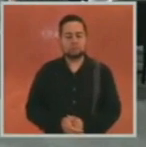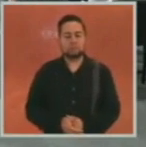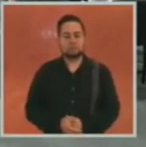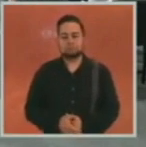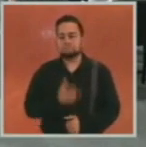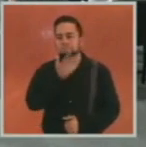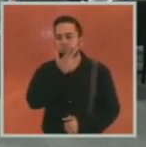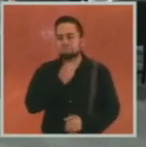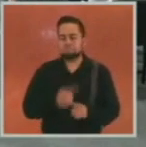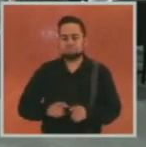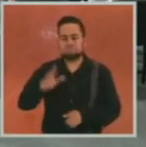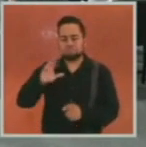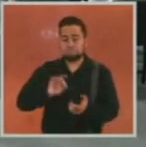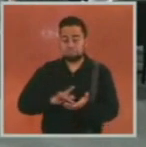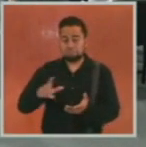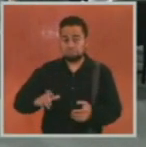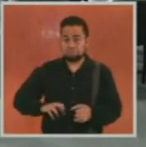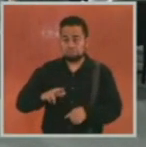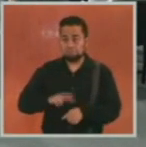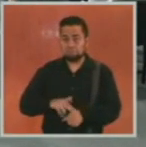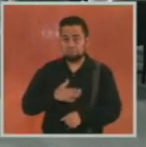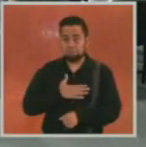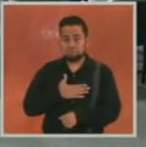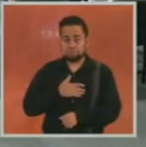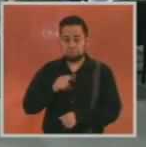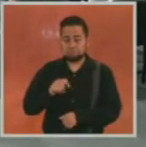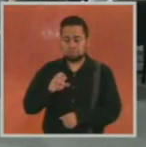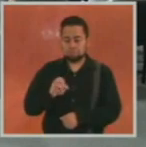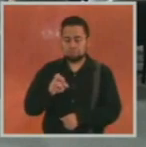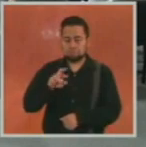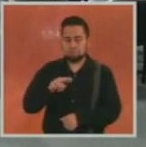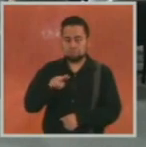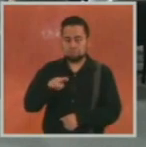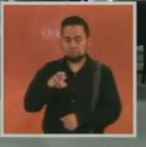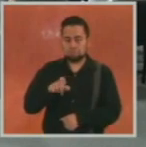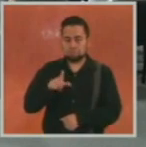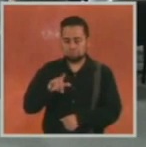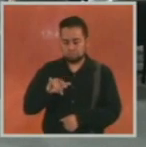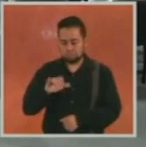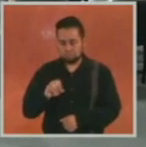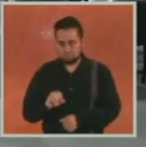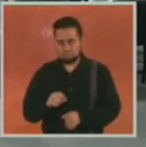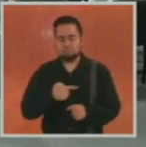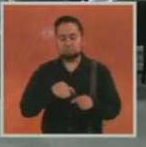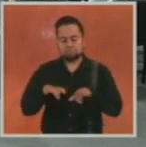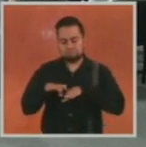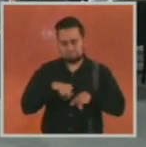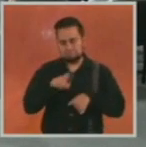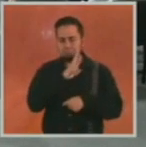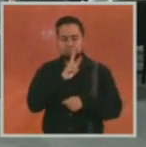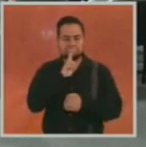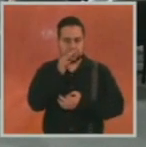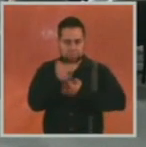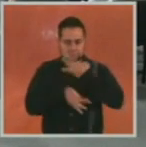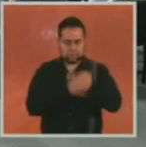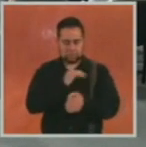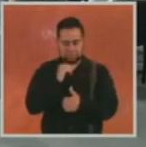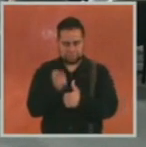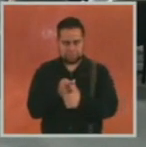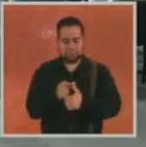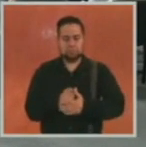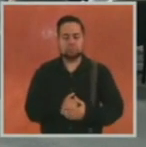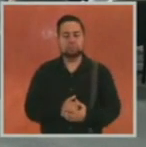si el hombre Gracias señor gobernador su servidor Cornelio Berlín de smc noticias México primeramente